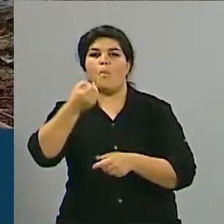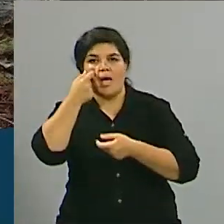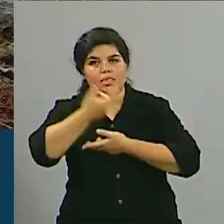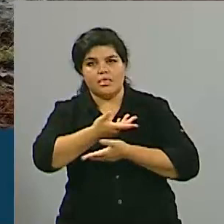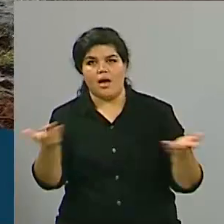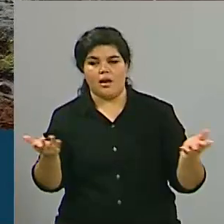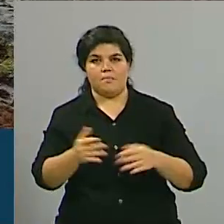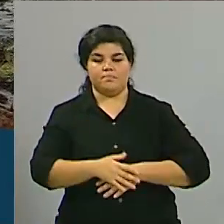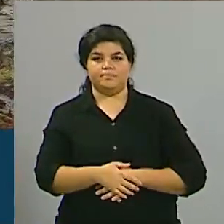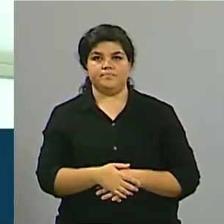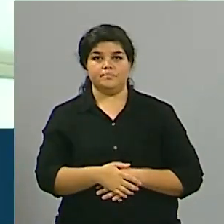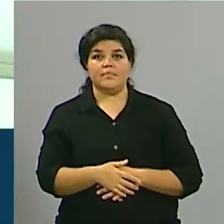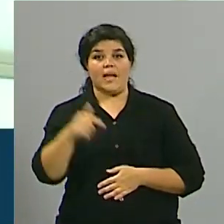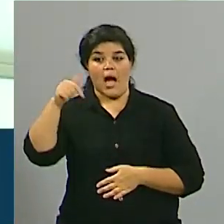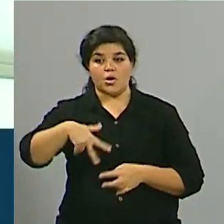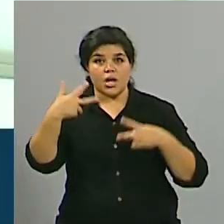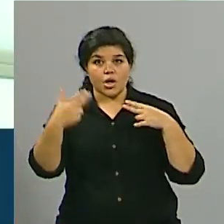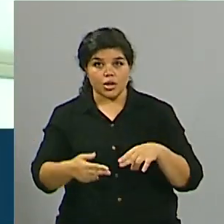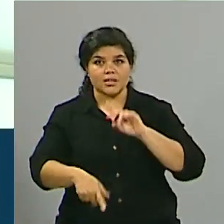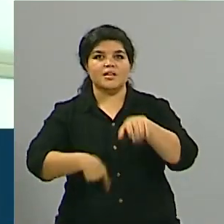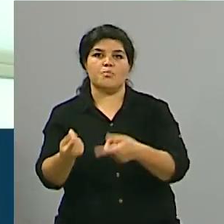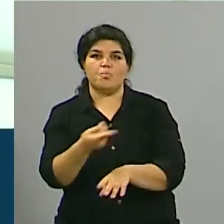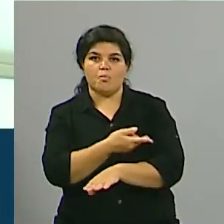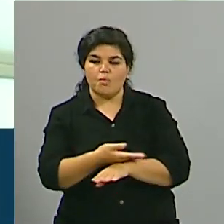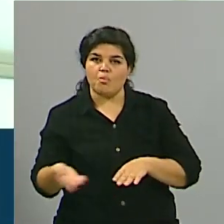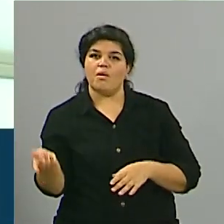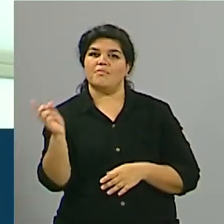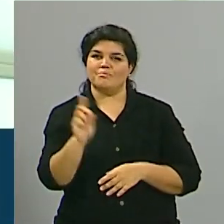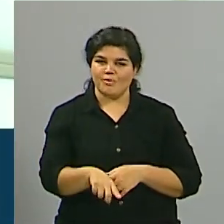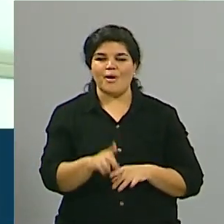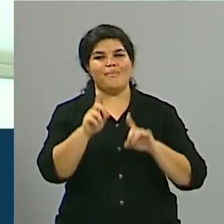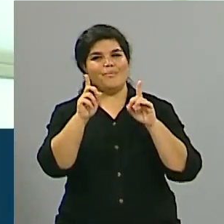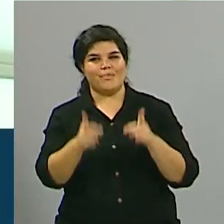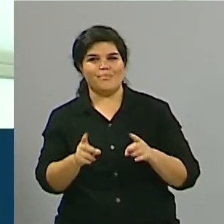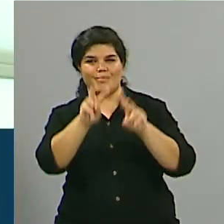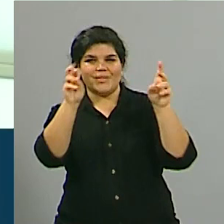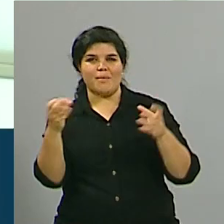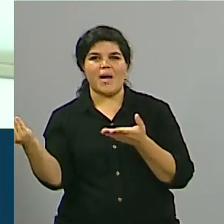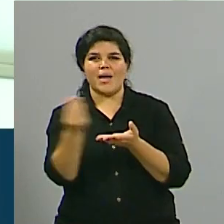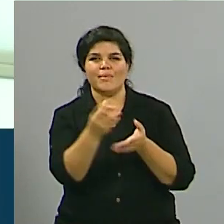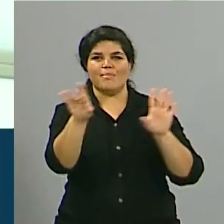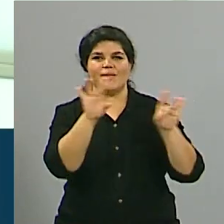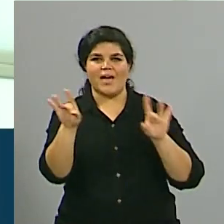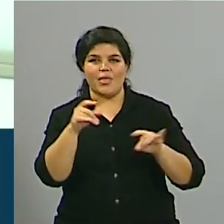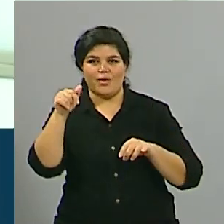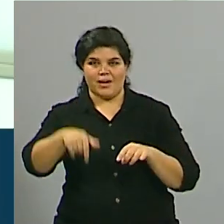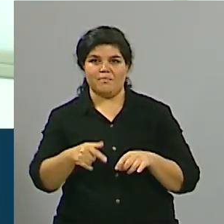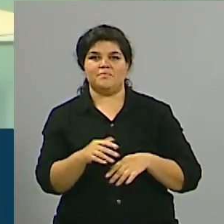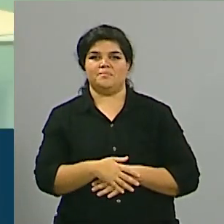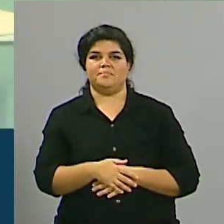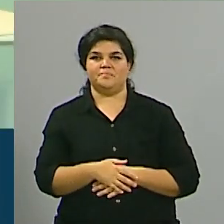del documental. Nos vamos a ir a una pausa. Enseguida regresamos y ya nos metemos de lleno con nuestros invitados aquí en Chat Político. Ya